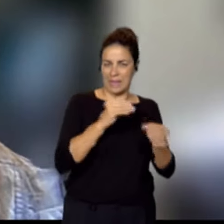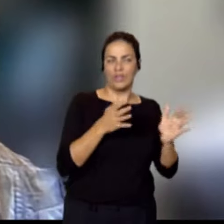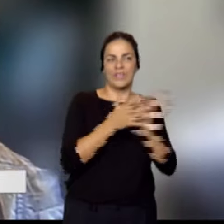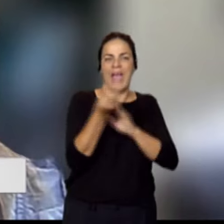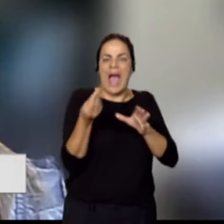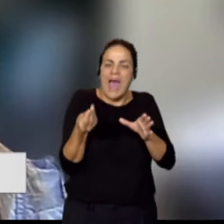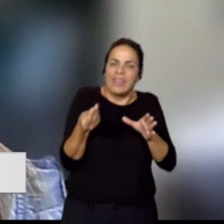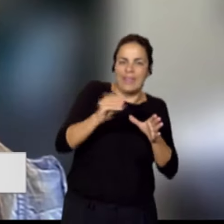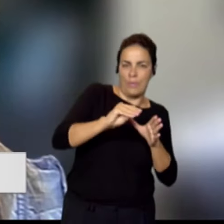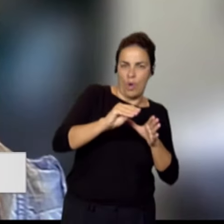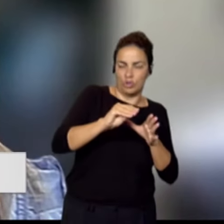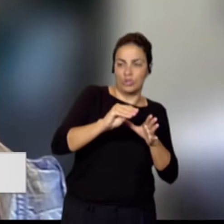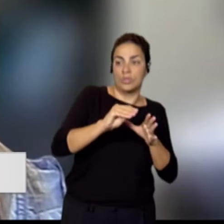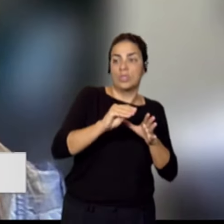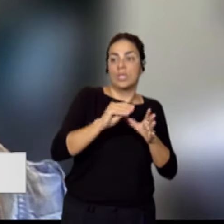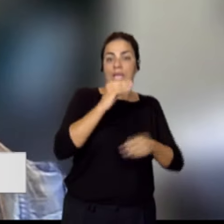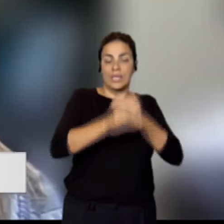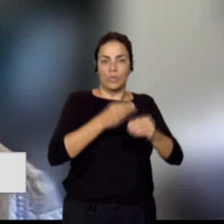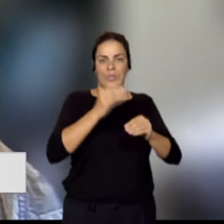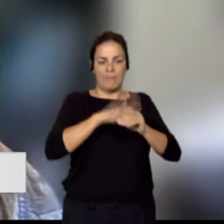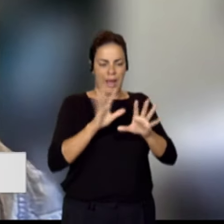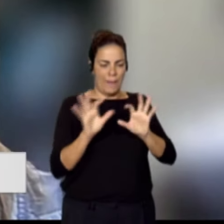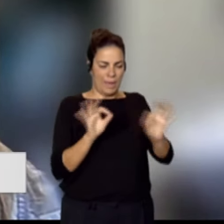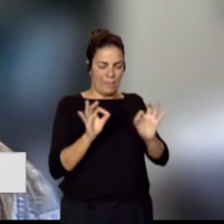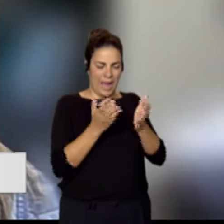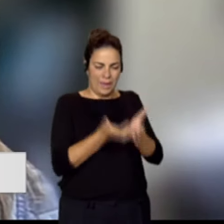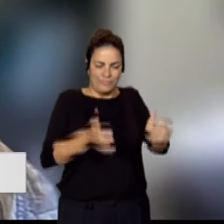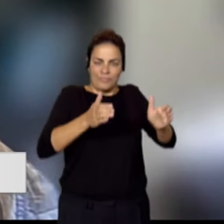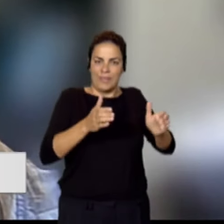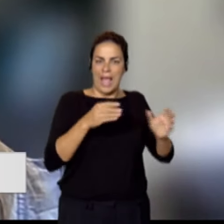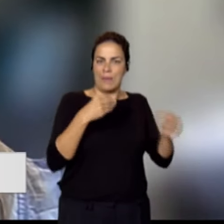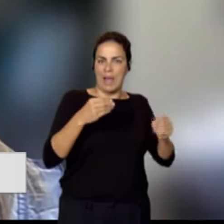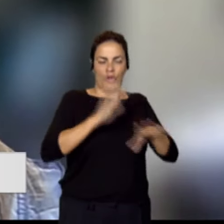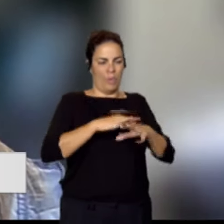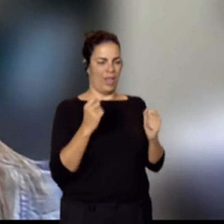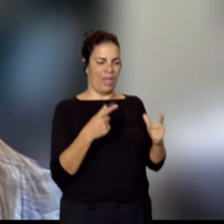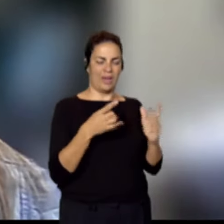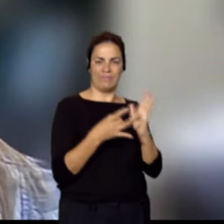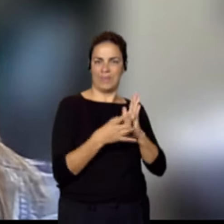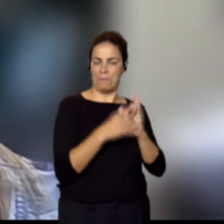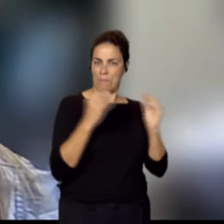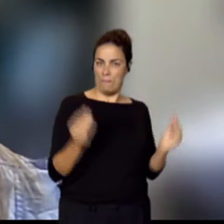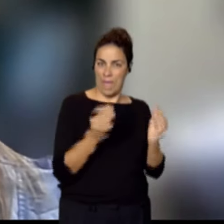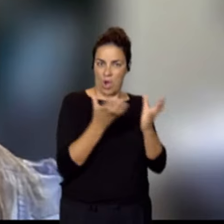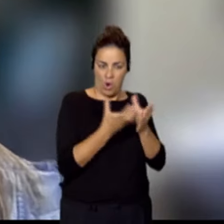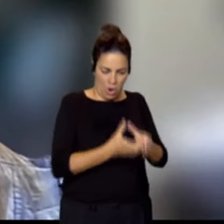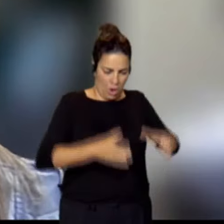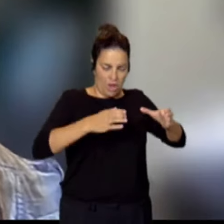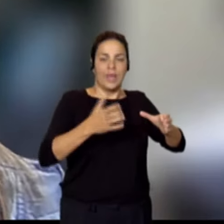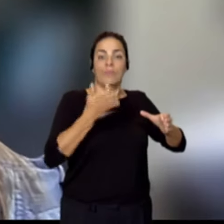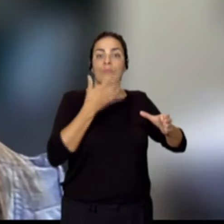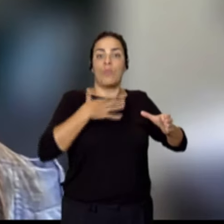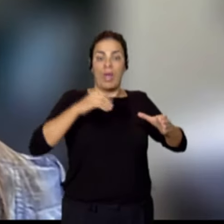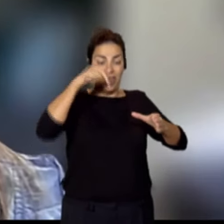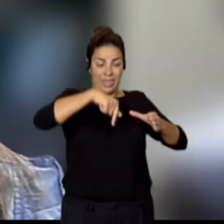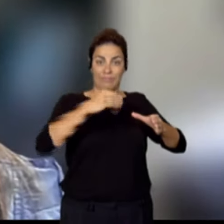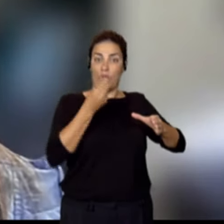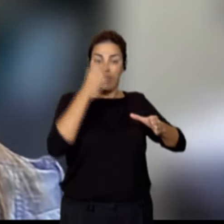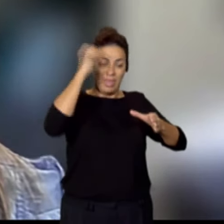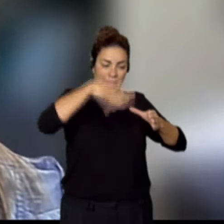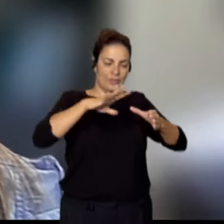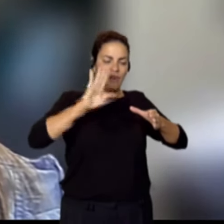introducen en en la preparación del plástico para mejorar la calidad de los mismos y que pueden migrar hacia por ejemplo los alimentos